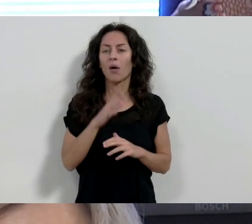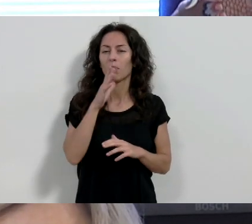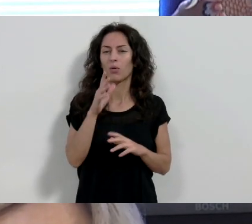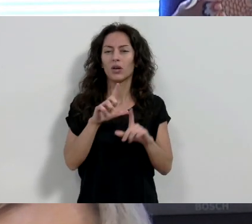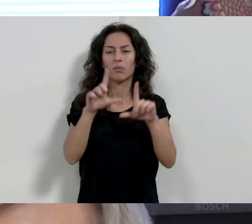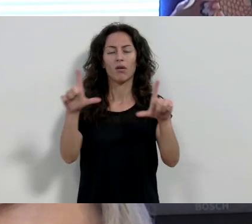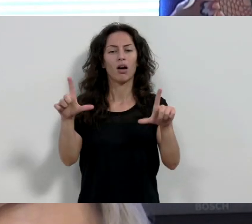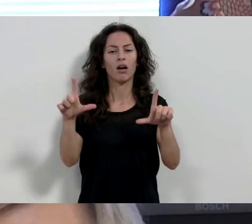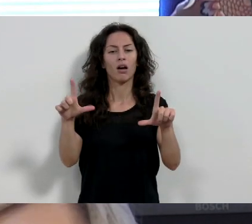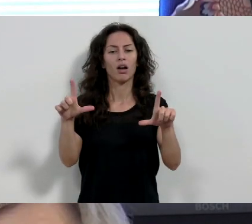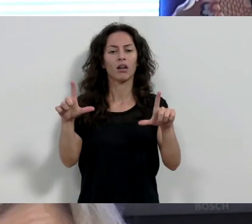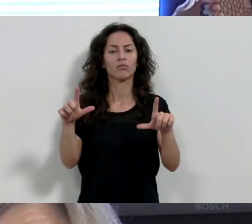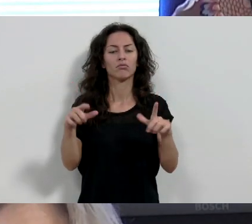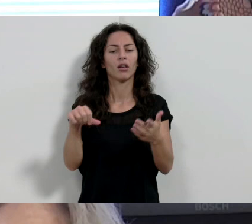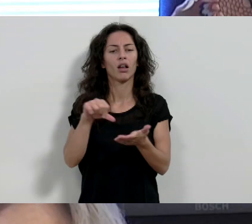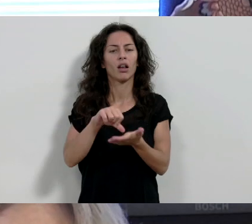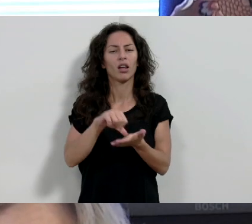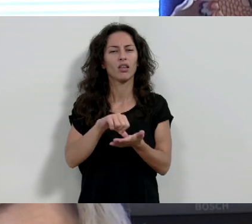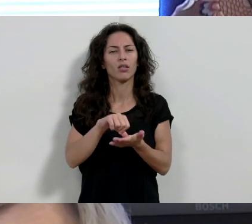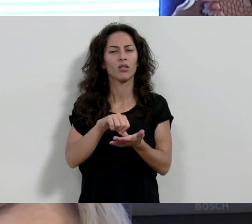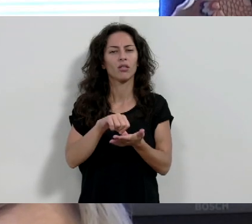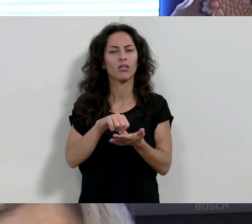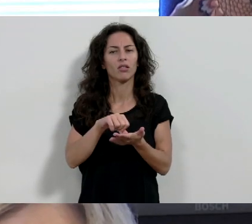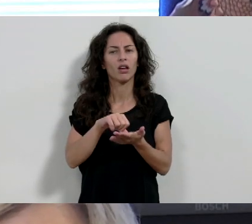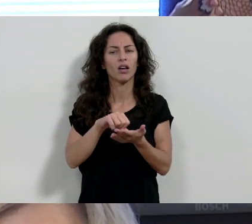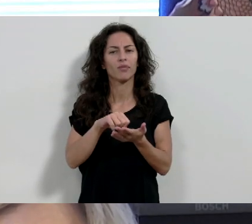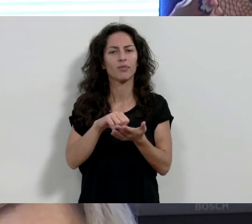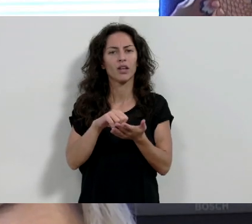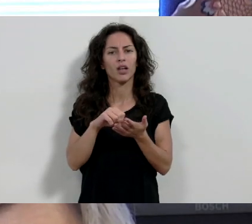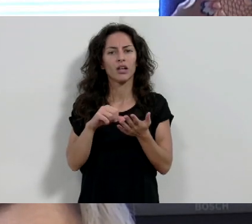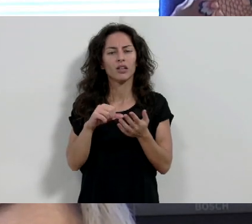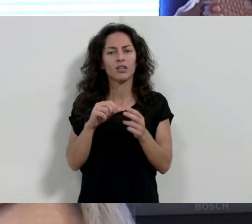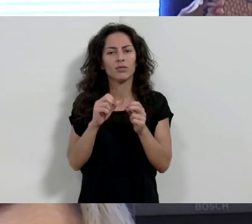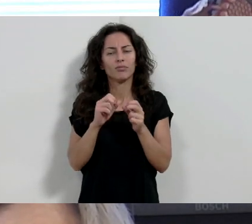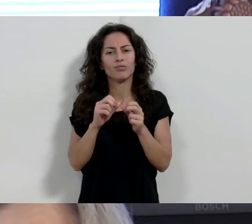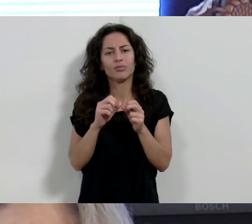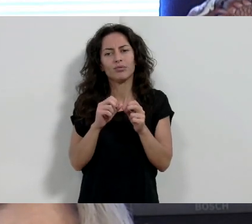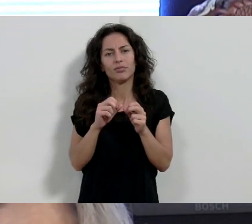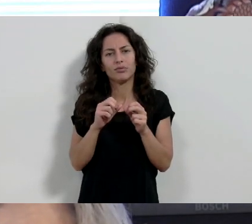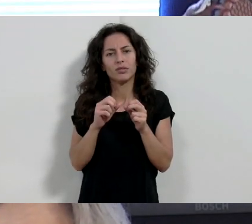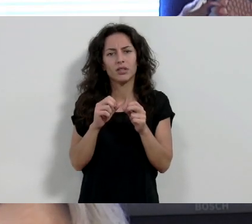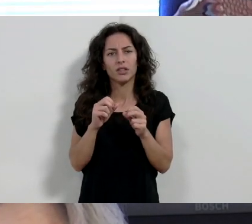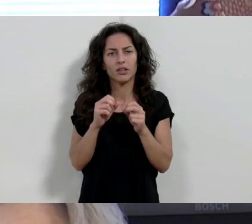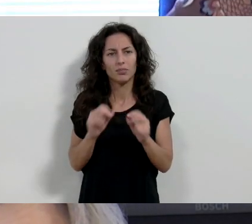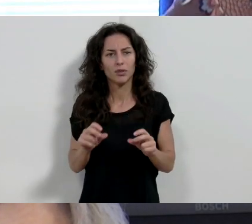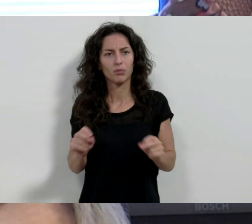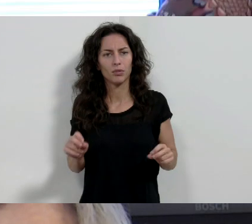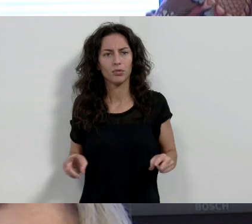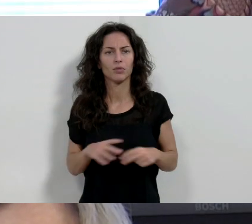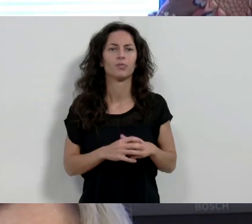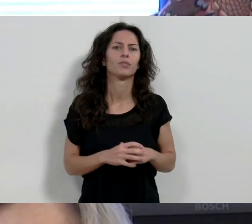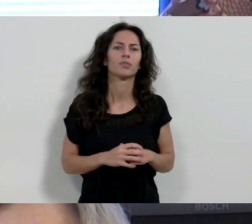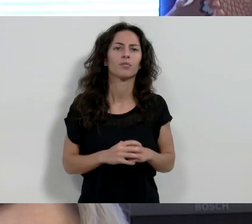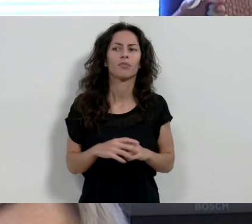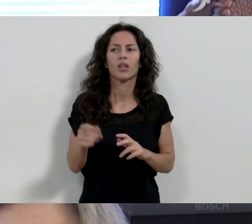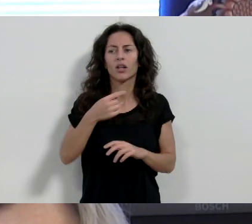urbana que tenemos hoy por hoy en Ciudad Real. Nosotros coincidimos plenamente